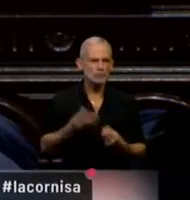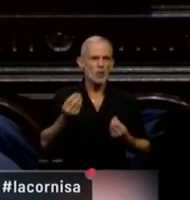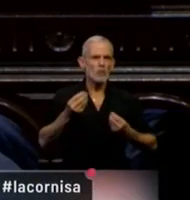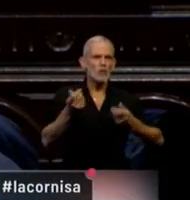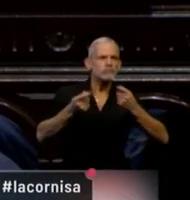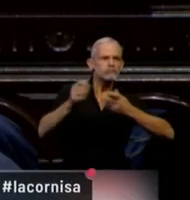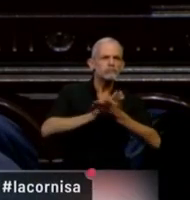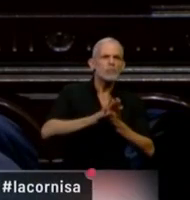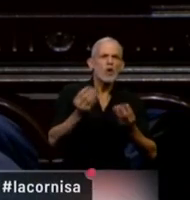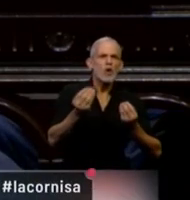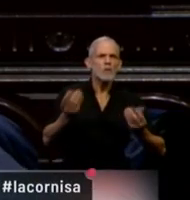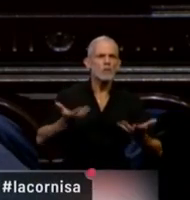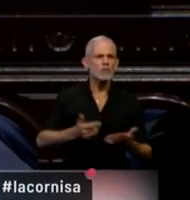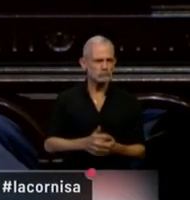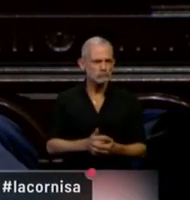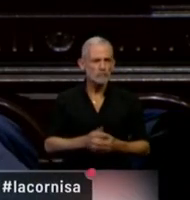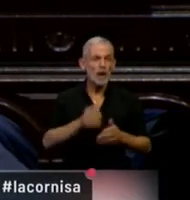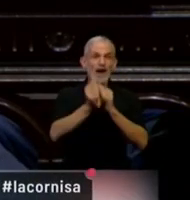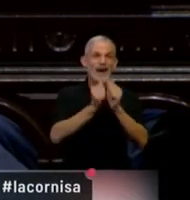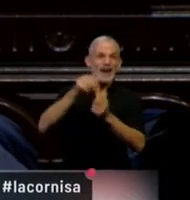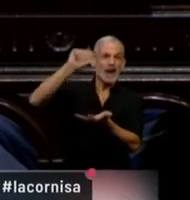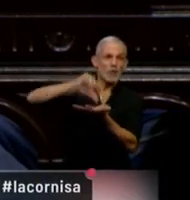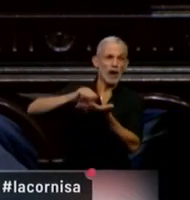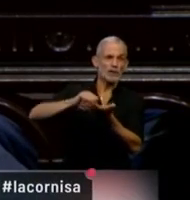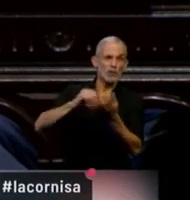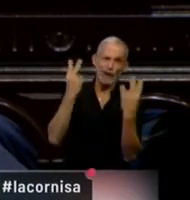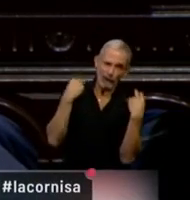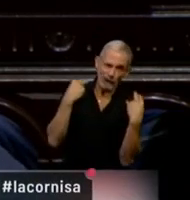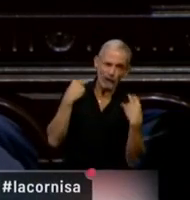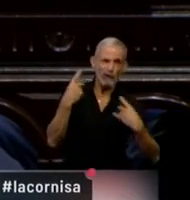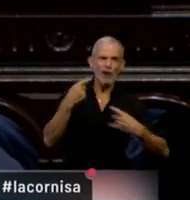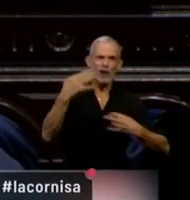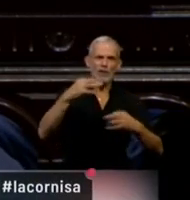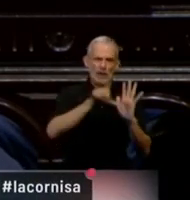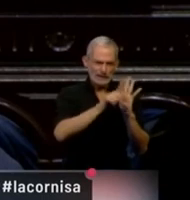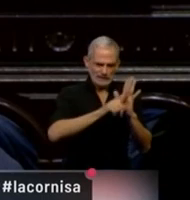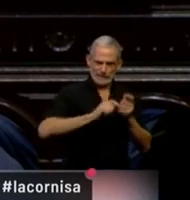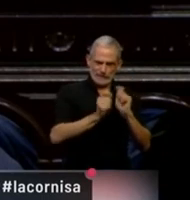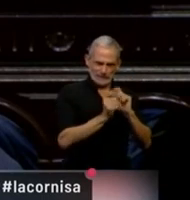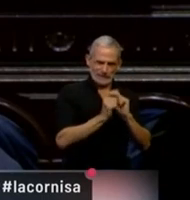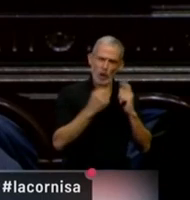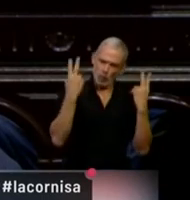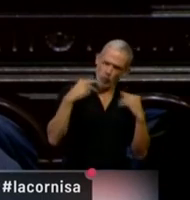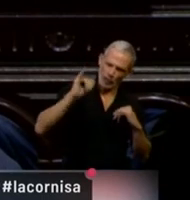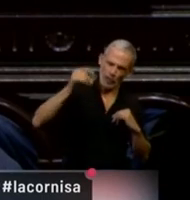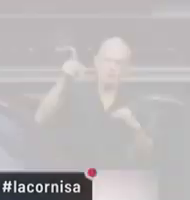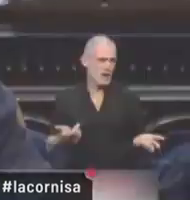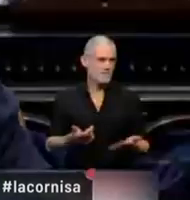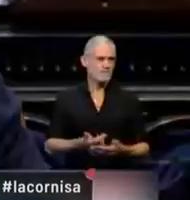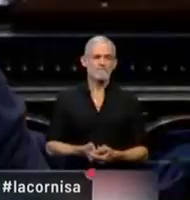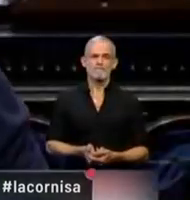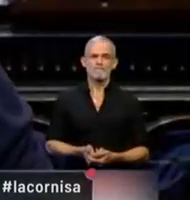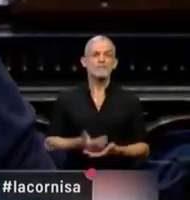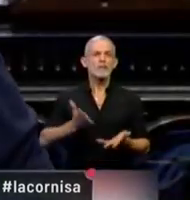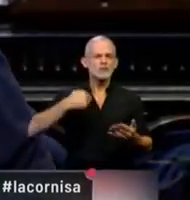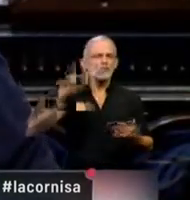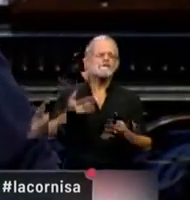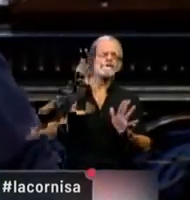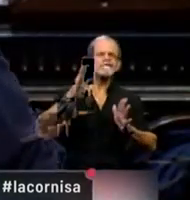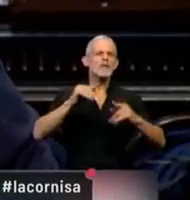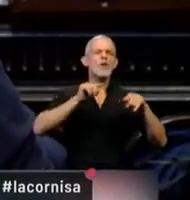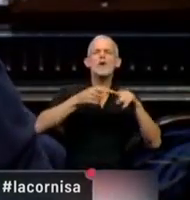Porque si un laboratorio nos obligó a tener que cambiar todo el andamiaje, ¿qué vamos a hacer con el Fondo Monetario? Que más allá de